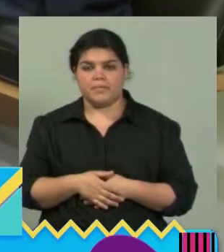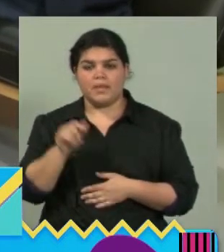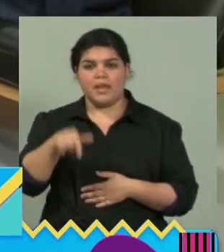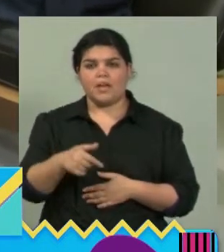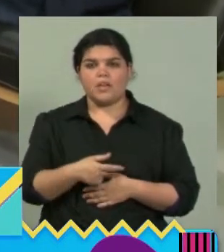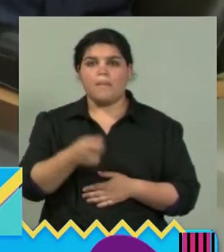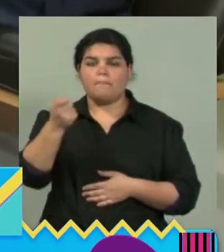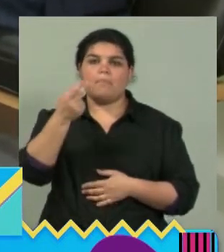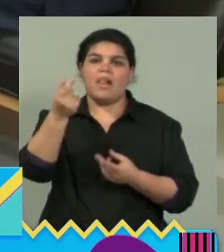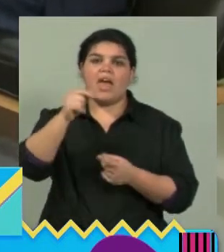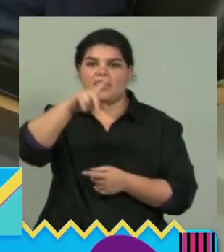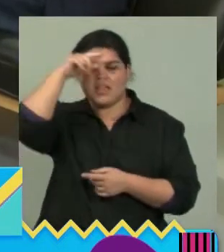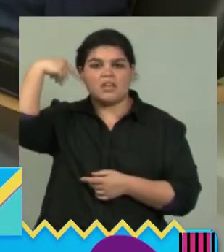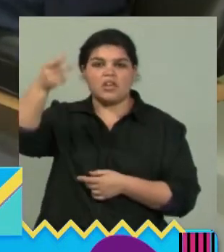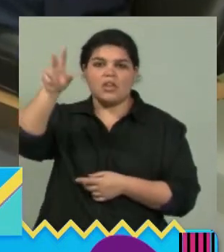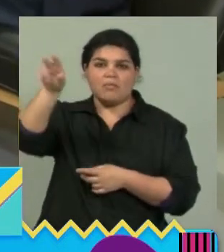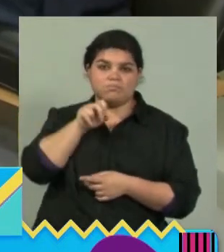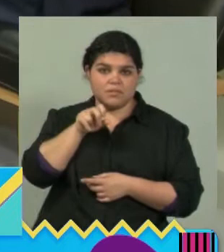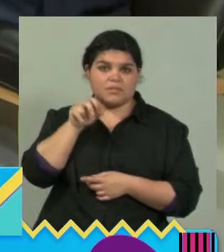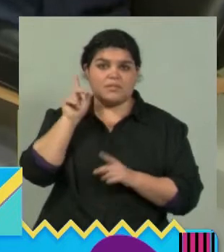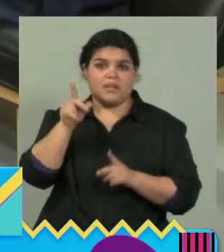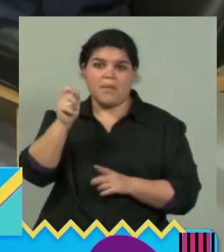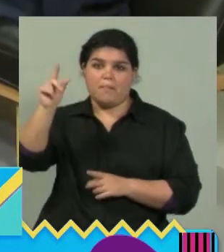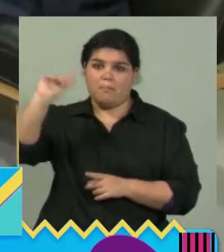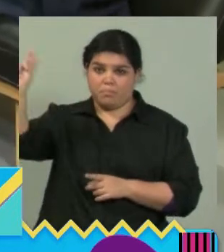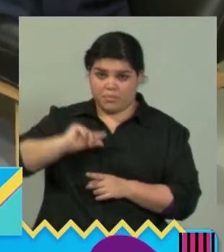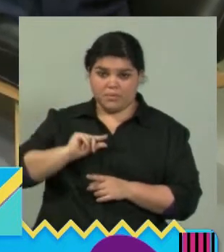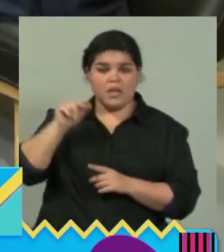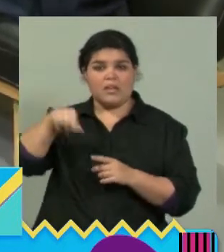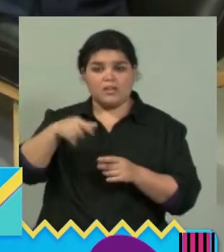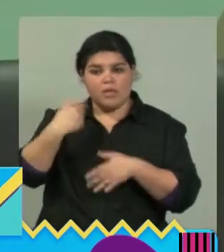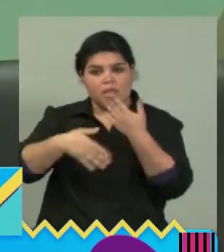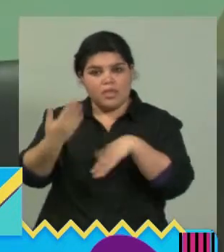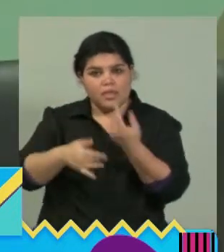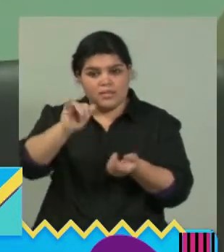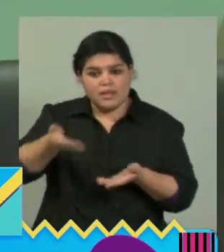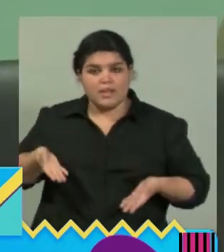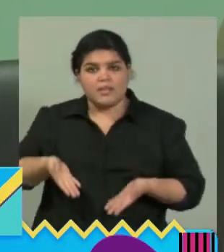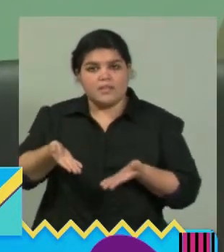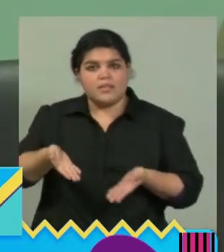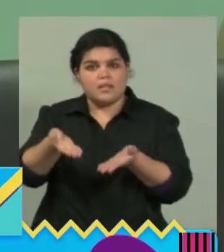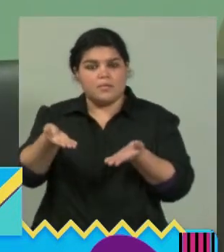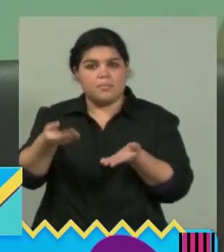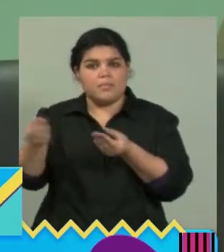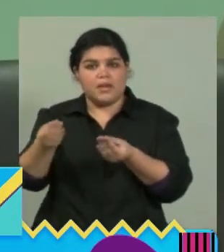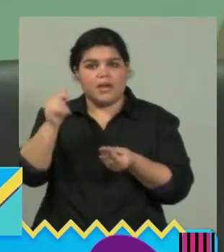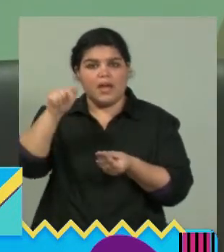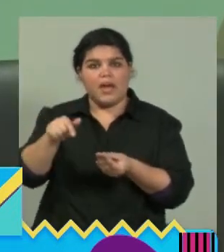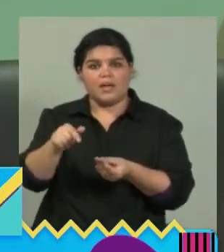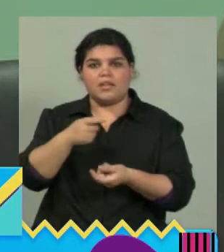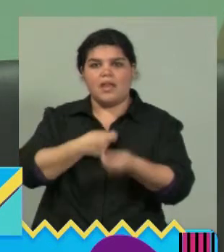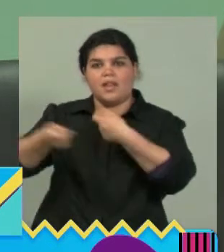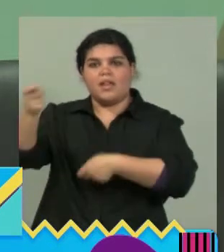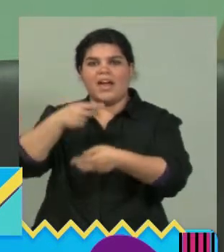crédito internacional a organismos internacionales que fomentan este tipo de actividades y que hacemos que las transferencias de ganancias